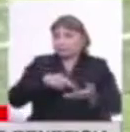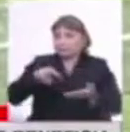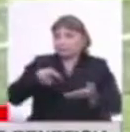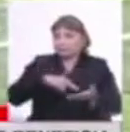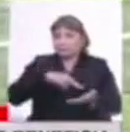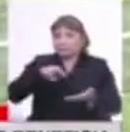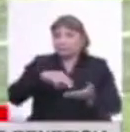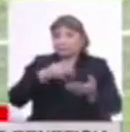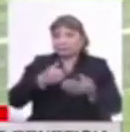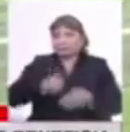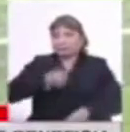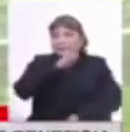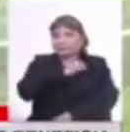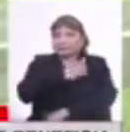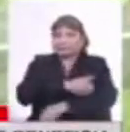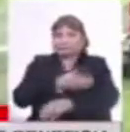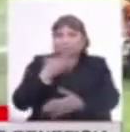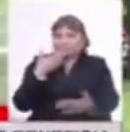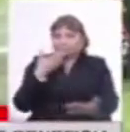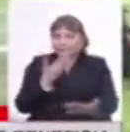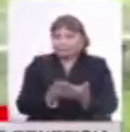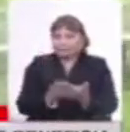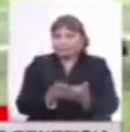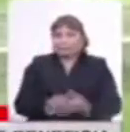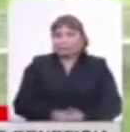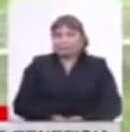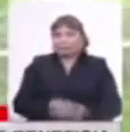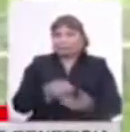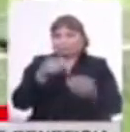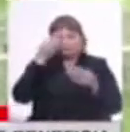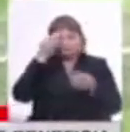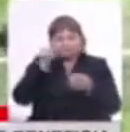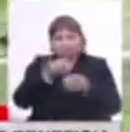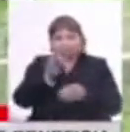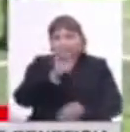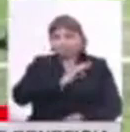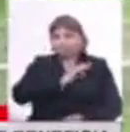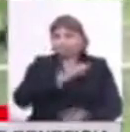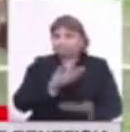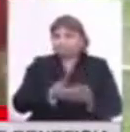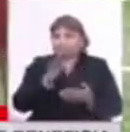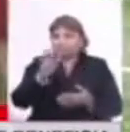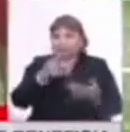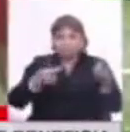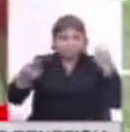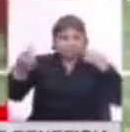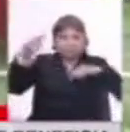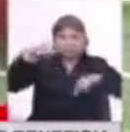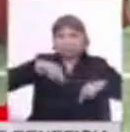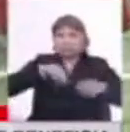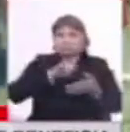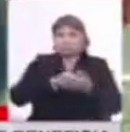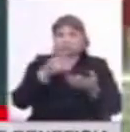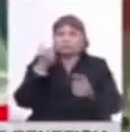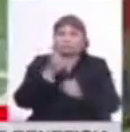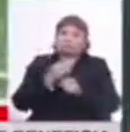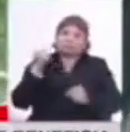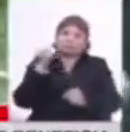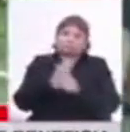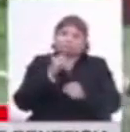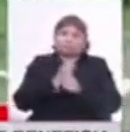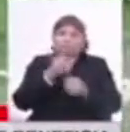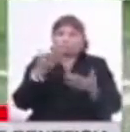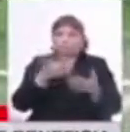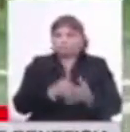plata, contigo sí, de la olla común, con tu plata, tú que no tienes para comprar tu arroz, tu azúcar, con tu plata, la señora se paga a